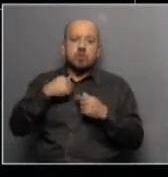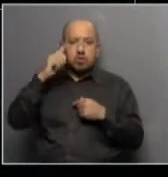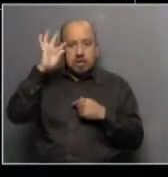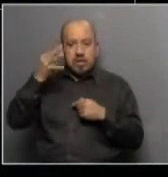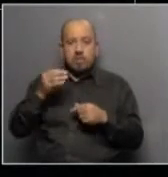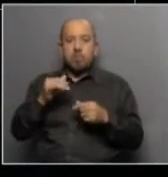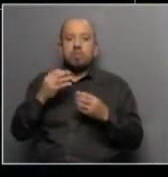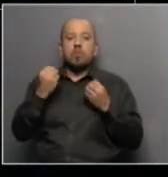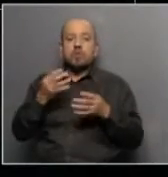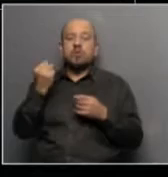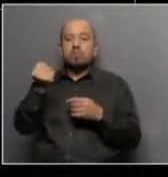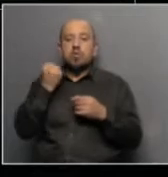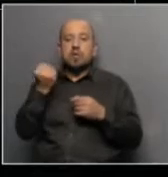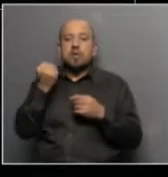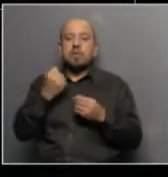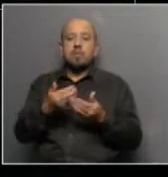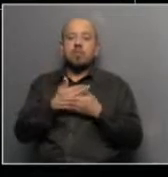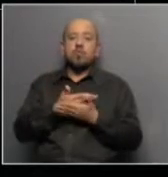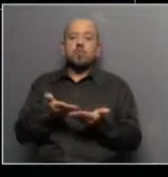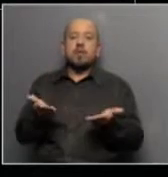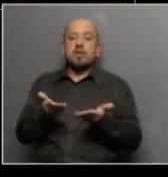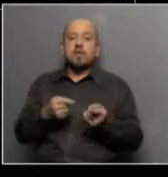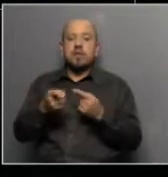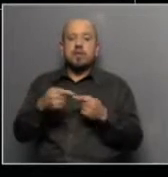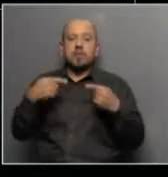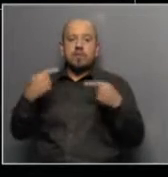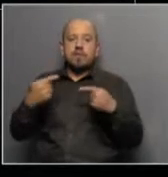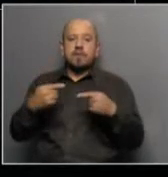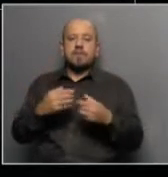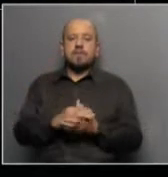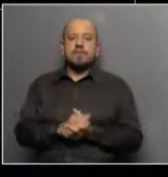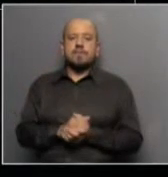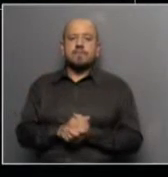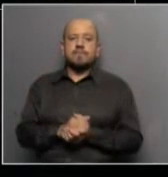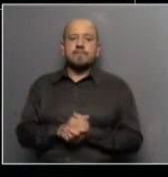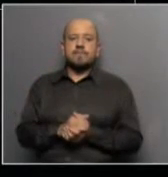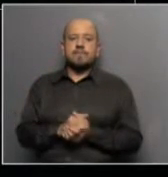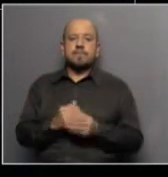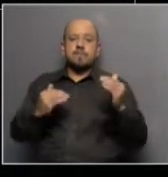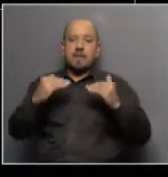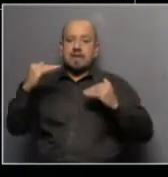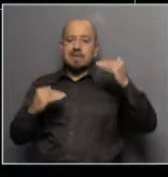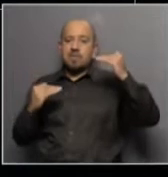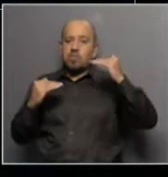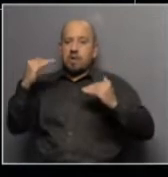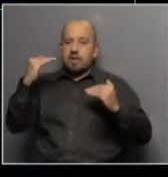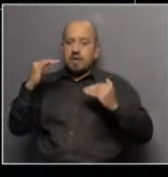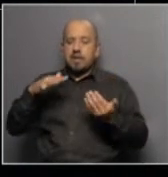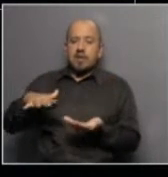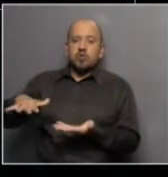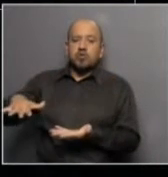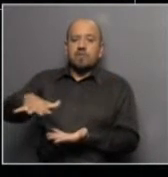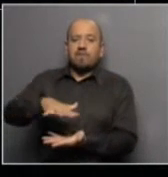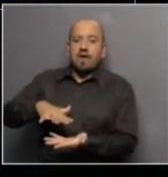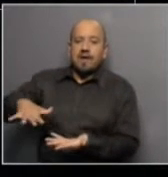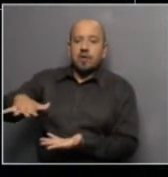entonces por eso es importante su estudio y sacarse a la luz para poder dar estos debates. Parte de la desigualdad de los barrios privados nos arrimaba